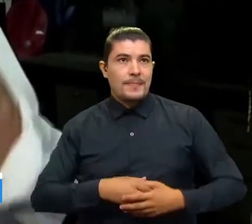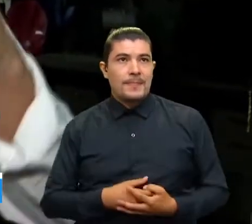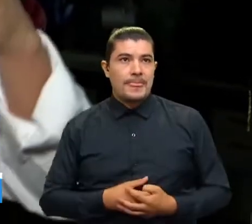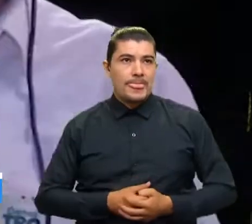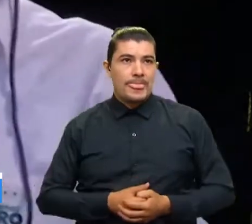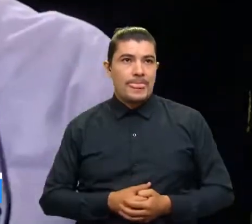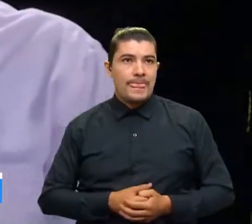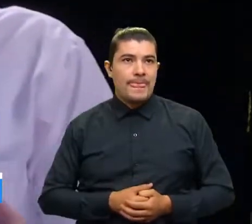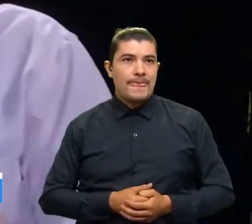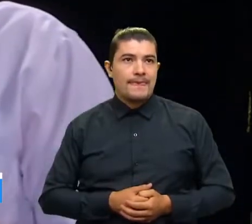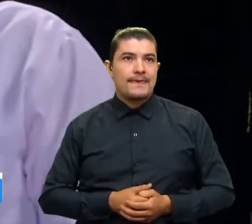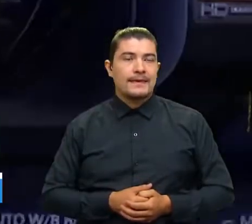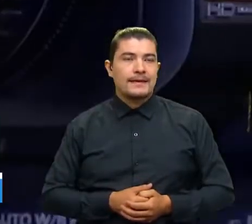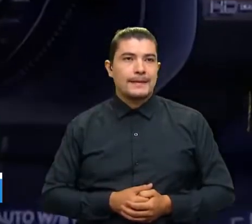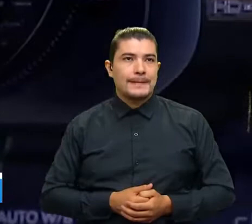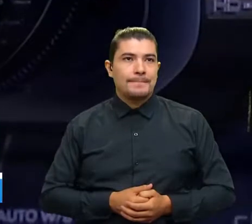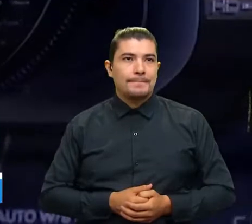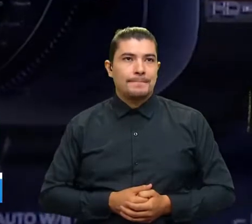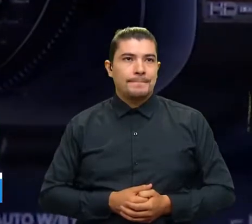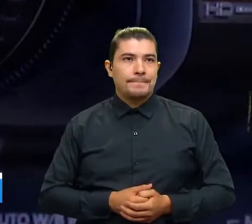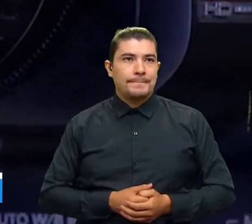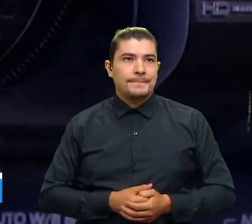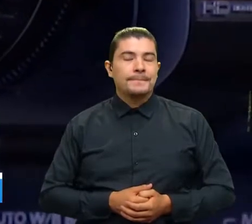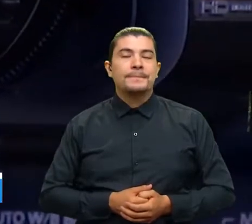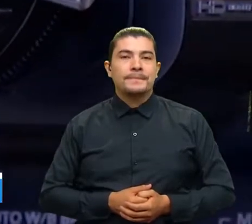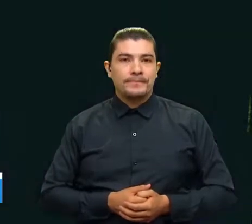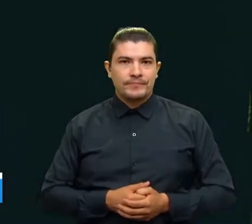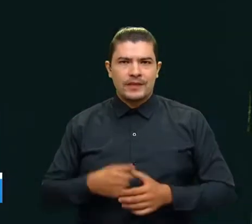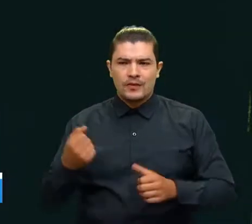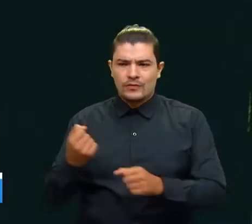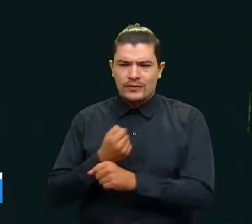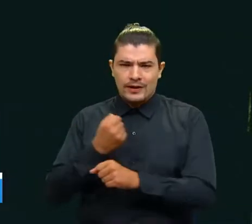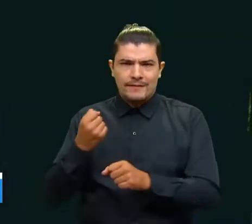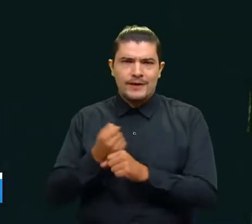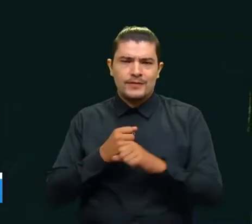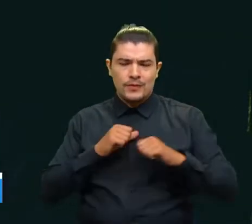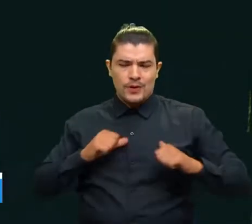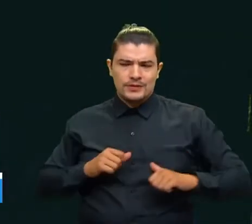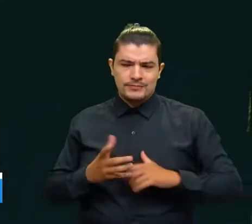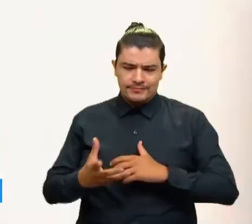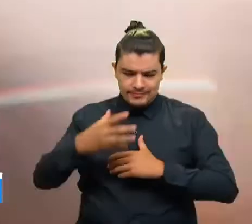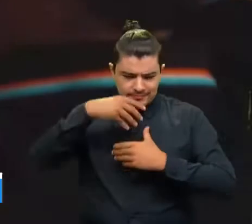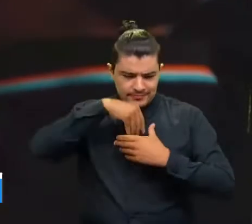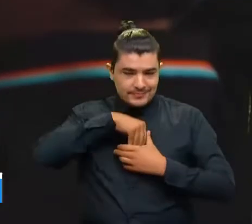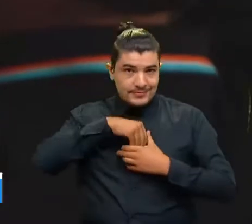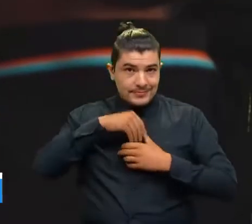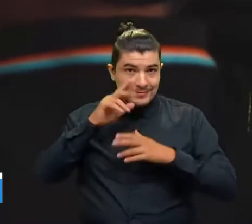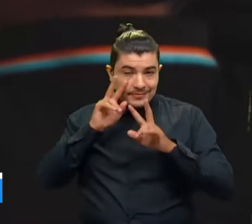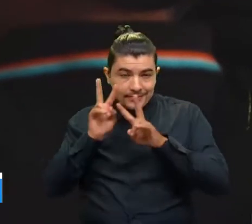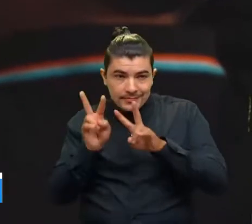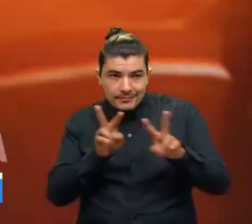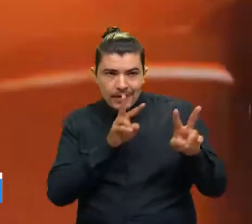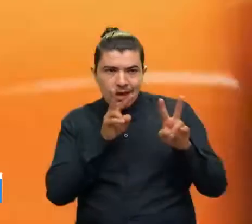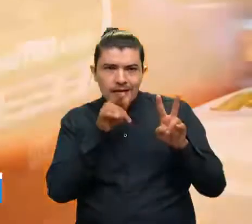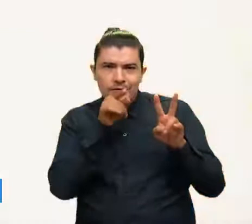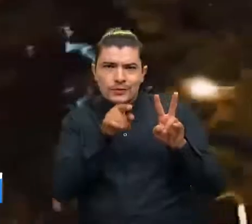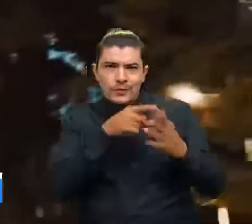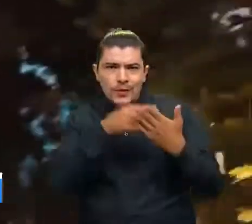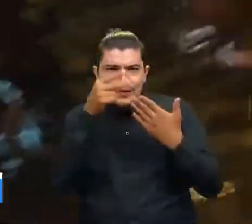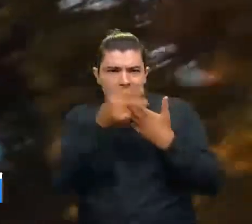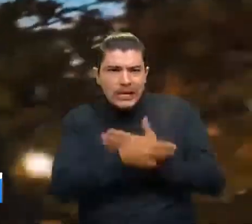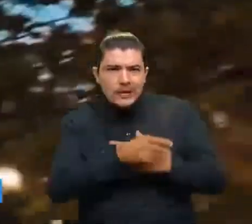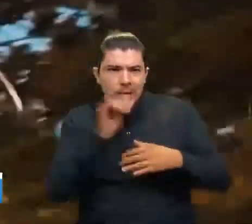producciones y, por supuesto, de todo lo que tenemos en la parrilla diaria. Un trabajo que se lleva en el corazón y que se ve reflejado en el resultado final de cada proyecto en el